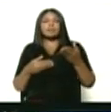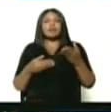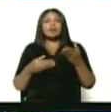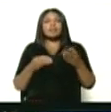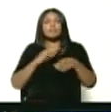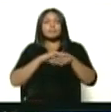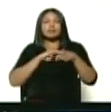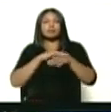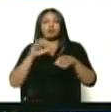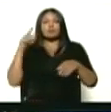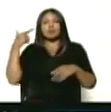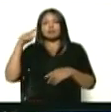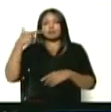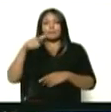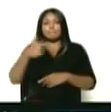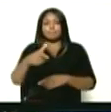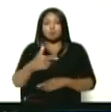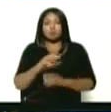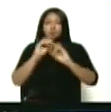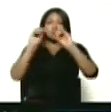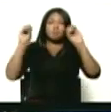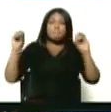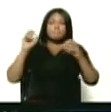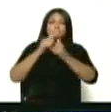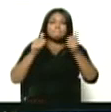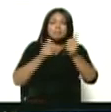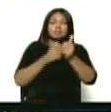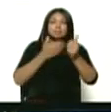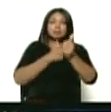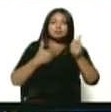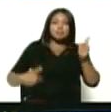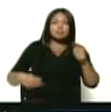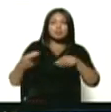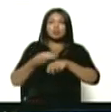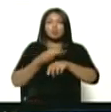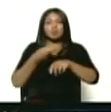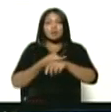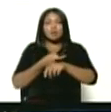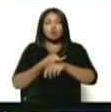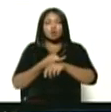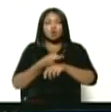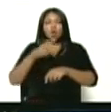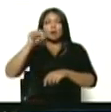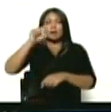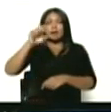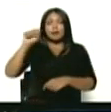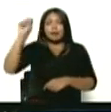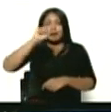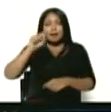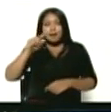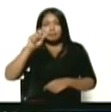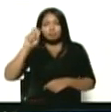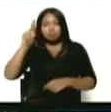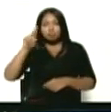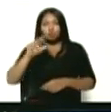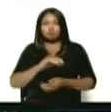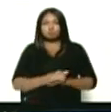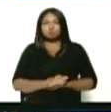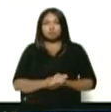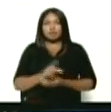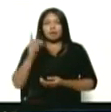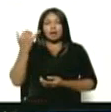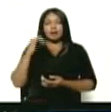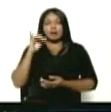Abreu y convoquen al vicepresidente de gobierno Néstor Reverol. Ahí estaría Delcy